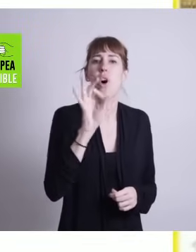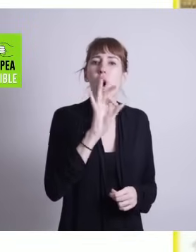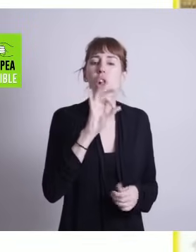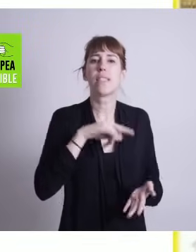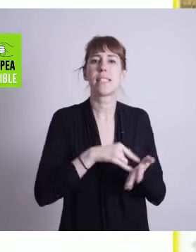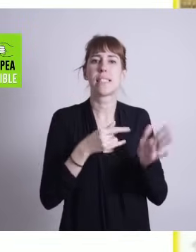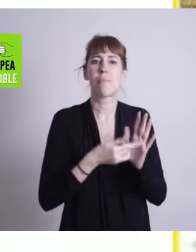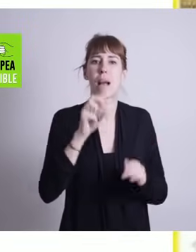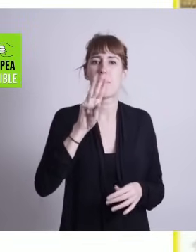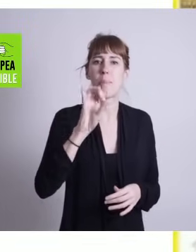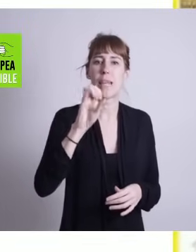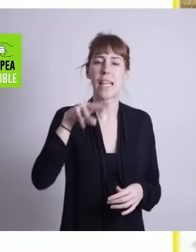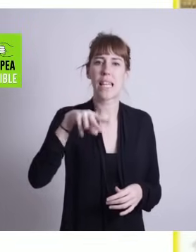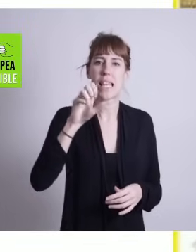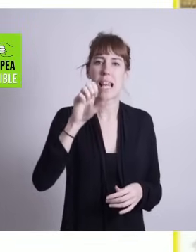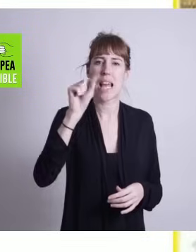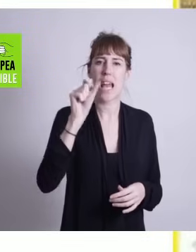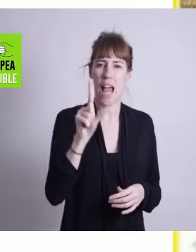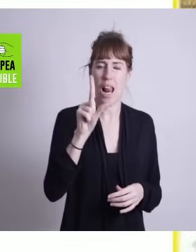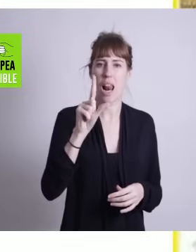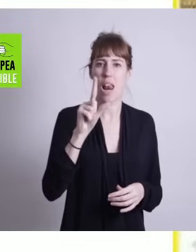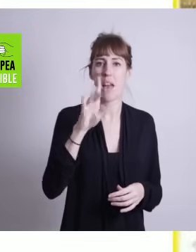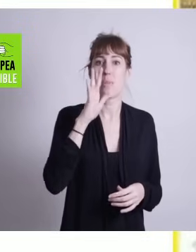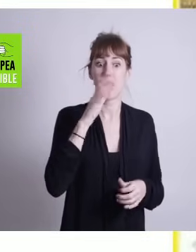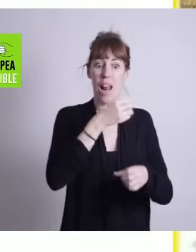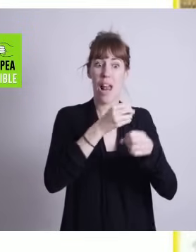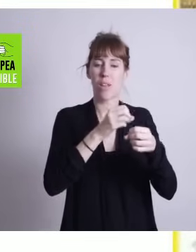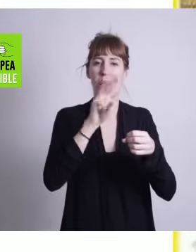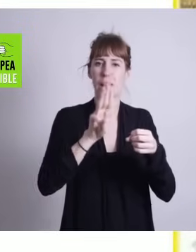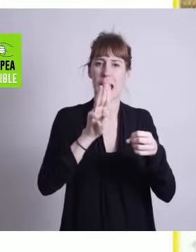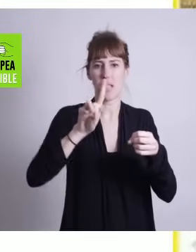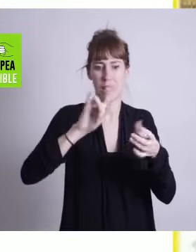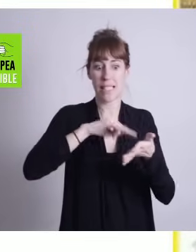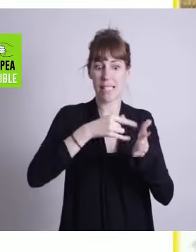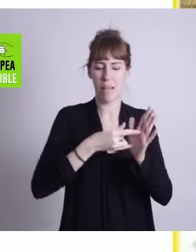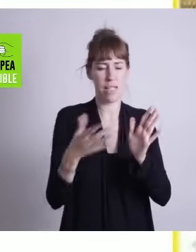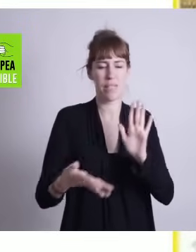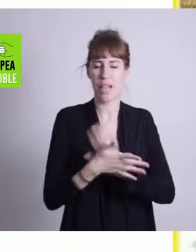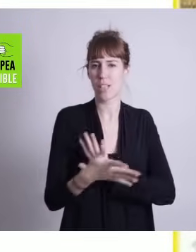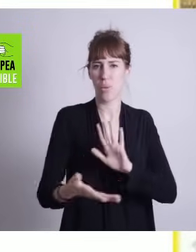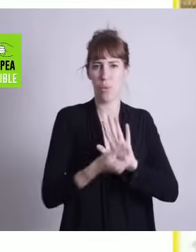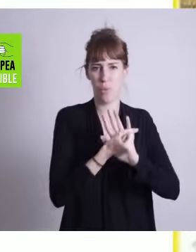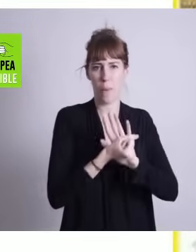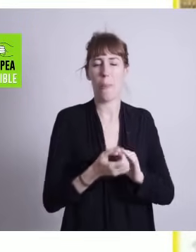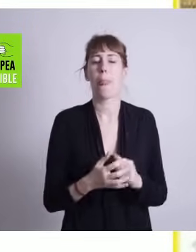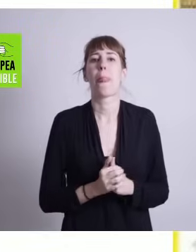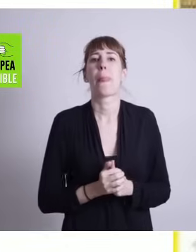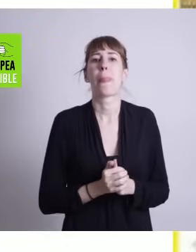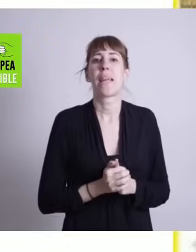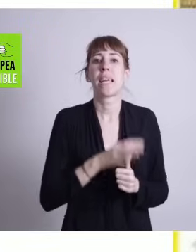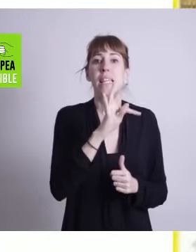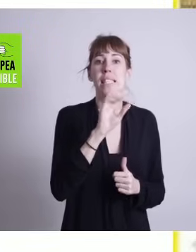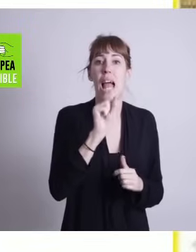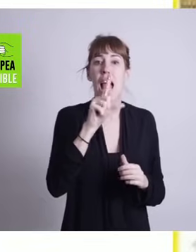pineal, porque no podemos llamarlo glándula pineal, porque si os fijáis solamente estaremos hablando de esta pequeña porción. Aparte del tálamo, que